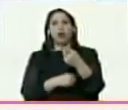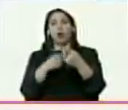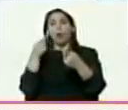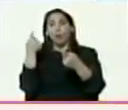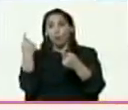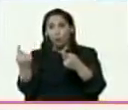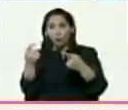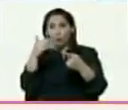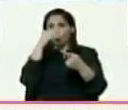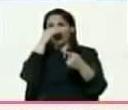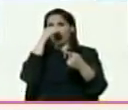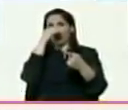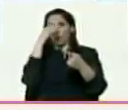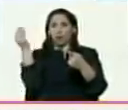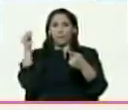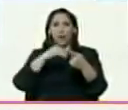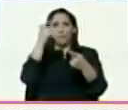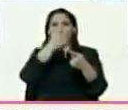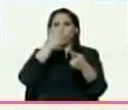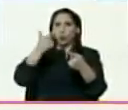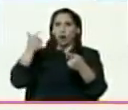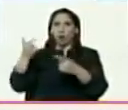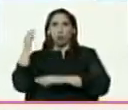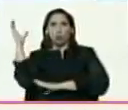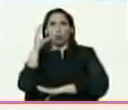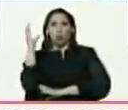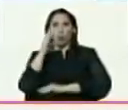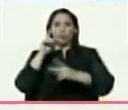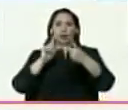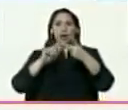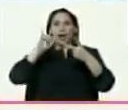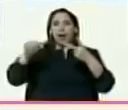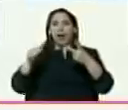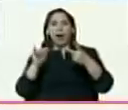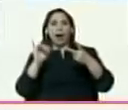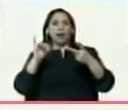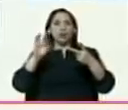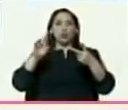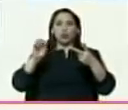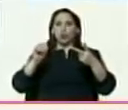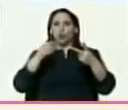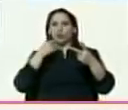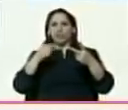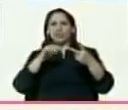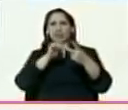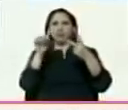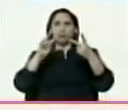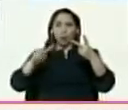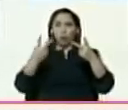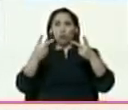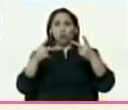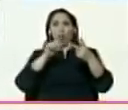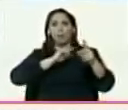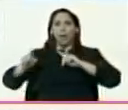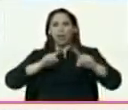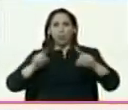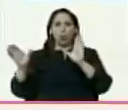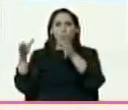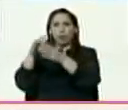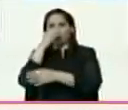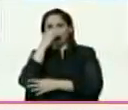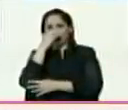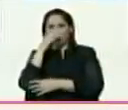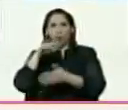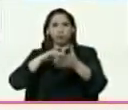más buscados de colombia y jhon jairo durán alias menor segundo al mando de esta organización es decir